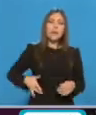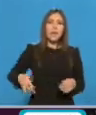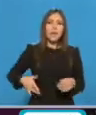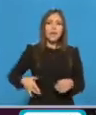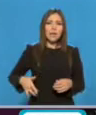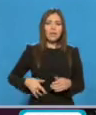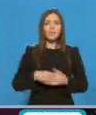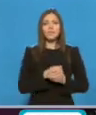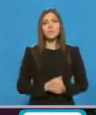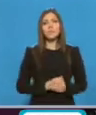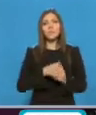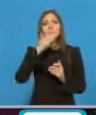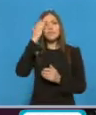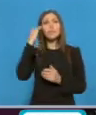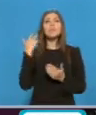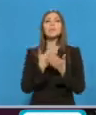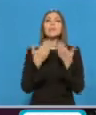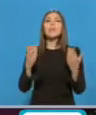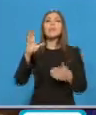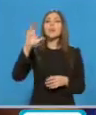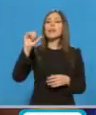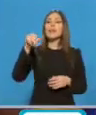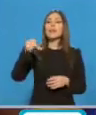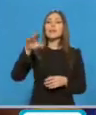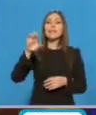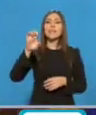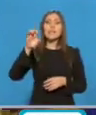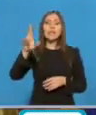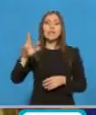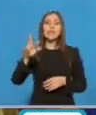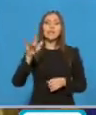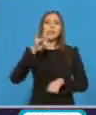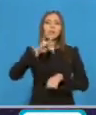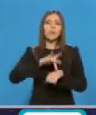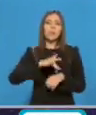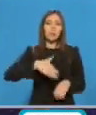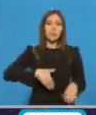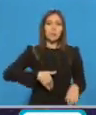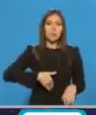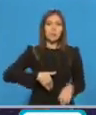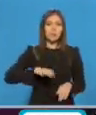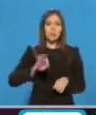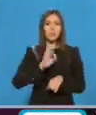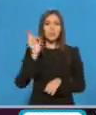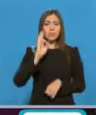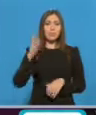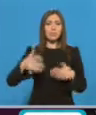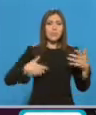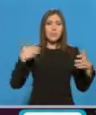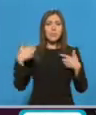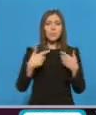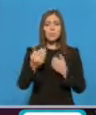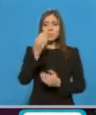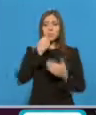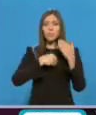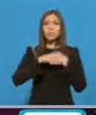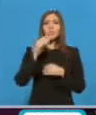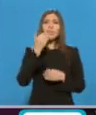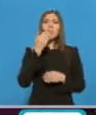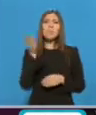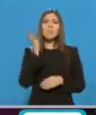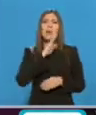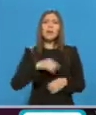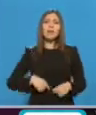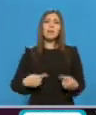Y rápidamente, Cáncer, el estómago. Si nos enojamos y estamos comiendo, no te va a hacer esa comida. Entonces,